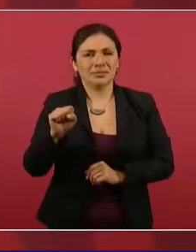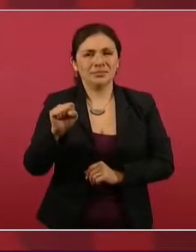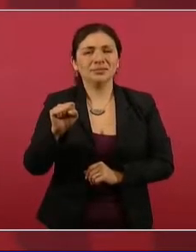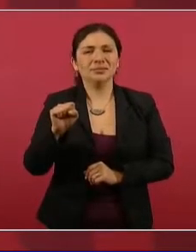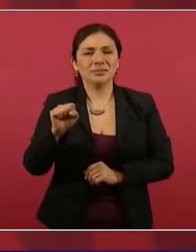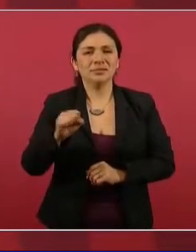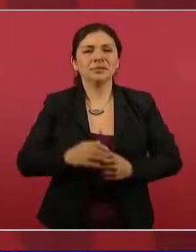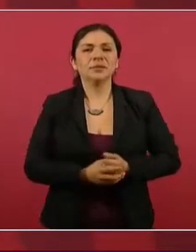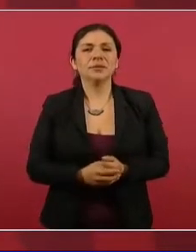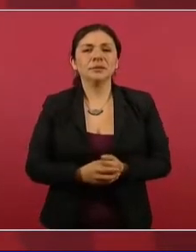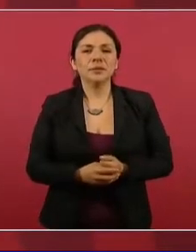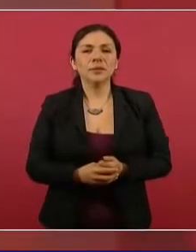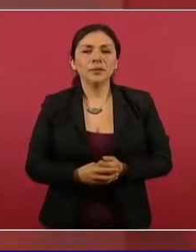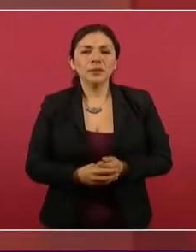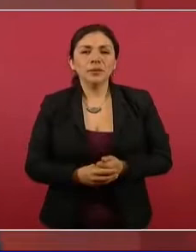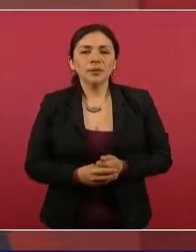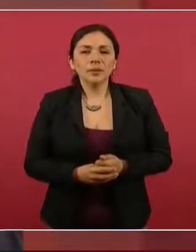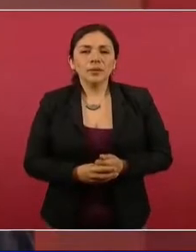y una